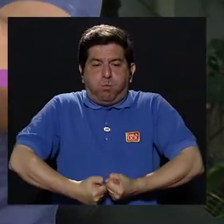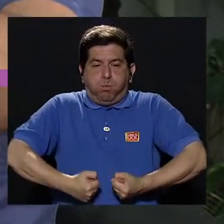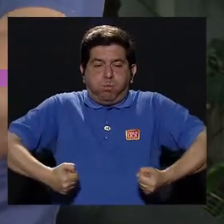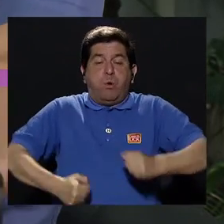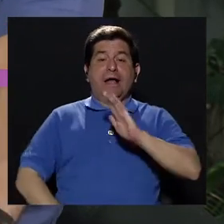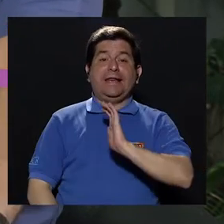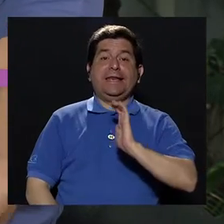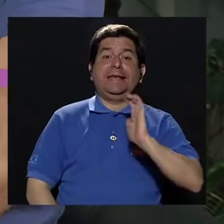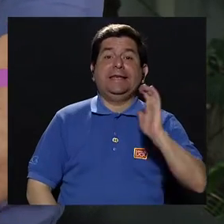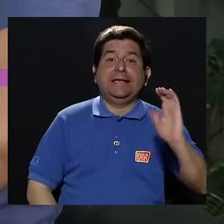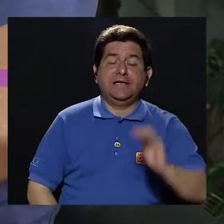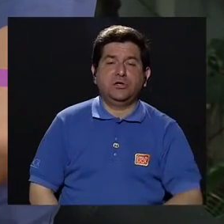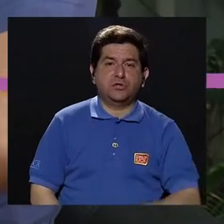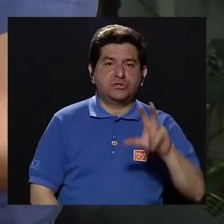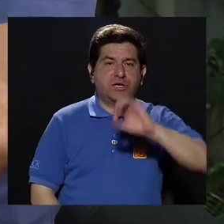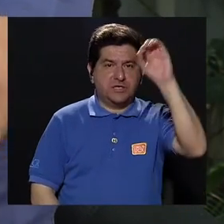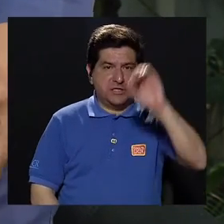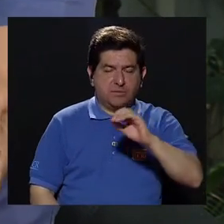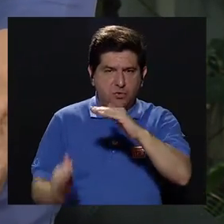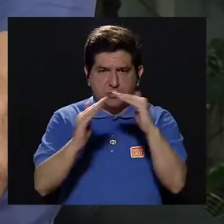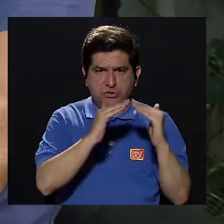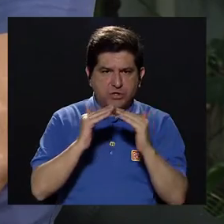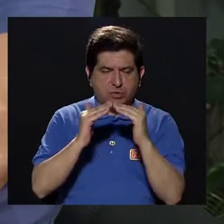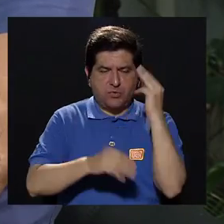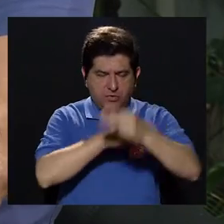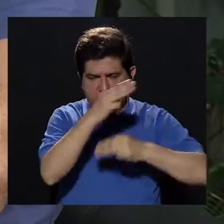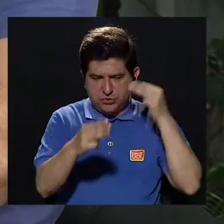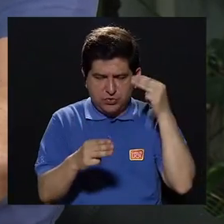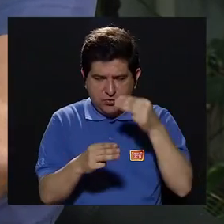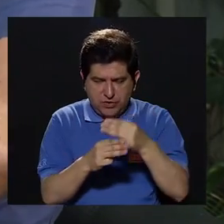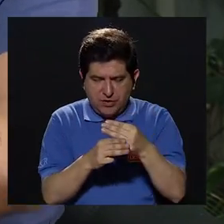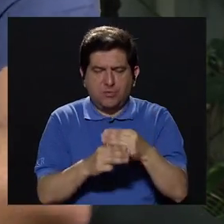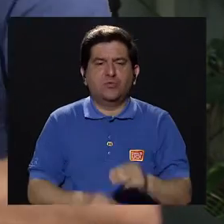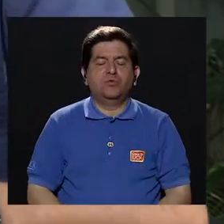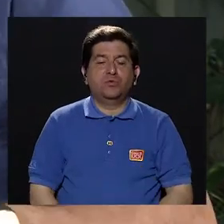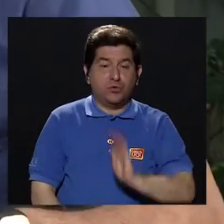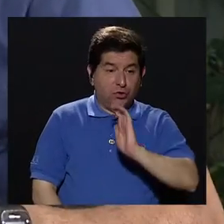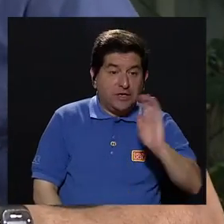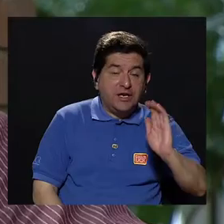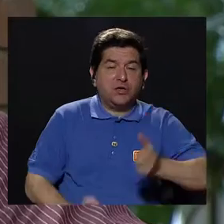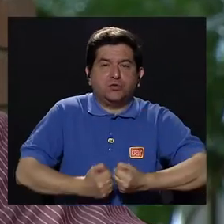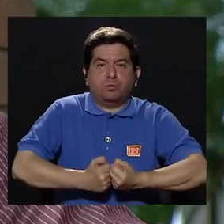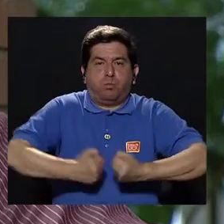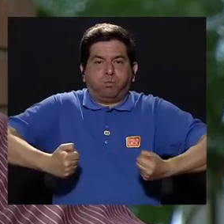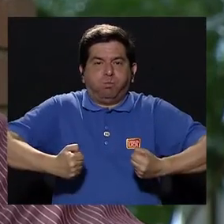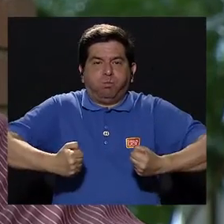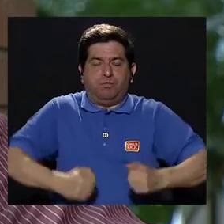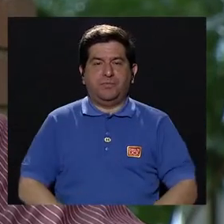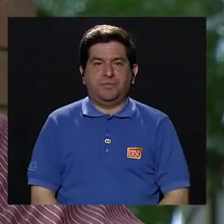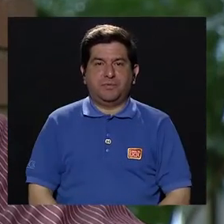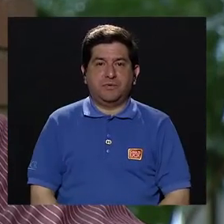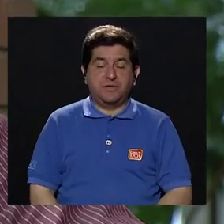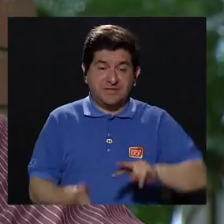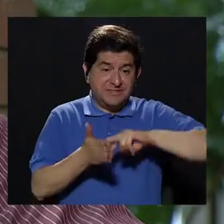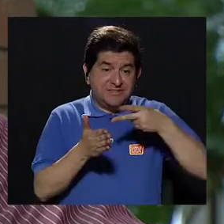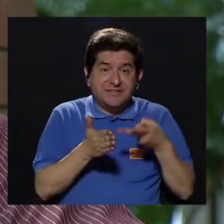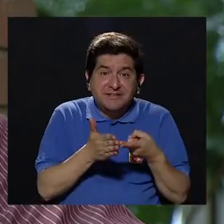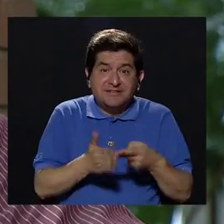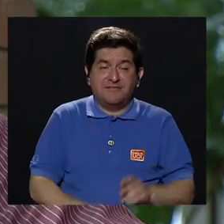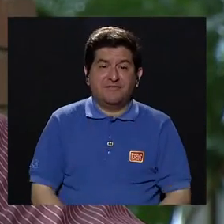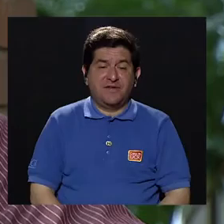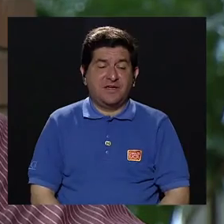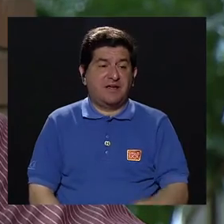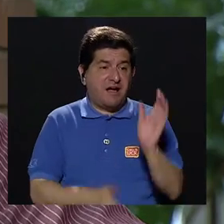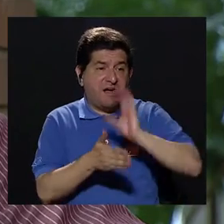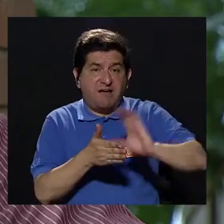obesidad en niños. Un 30% de la población mundial de los niños están obesos. Eso repercute que a la edad